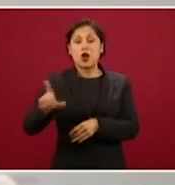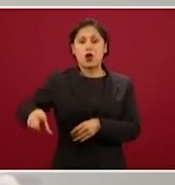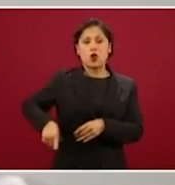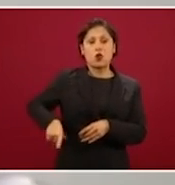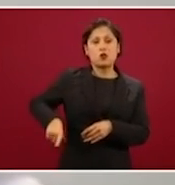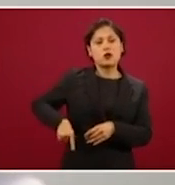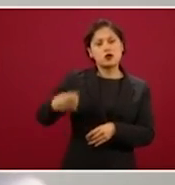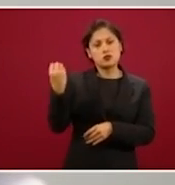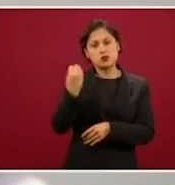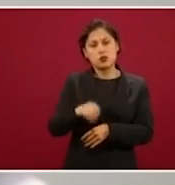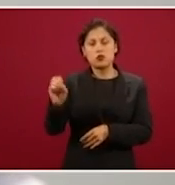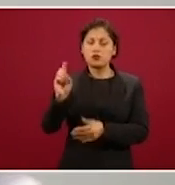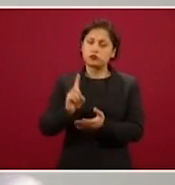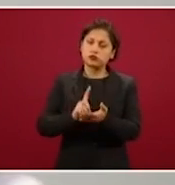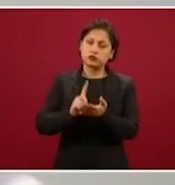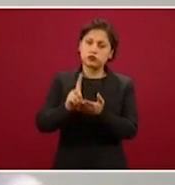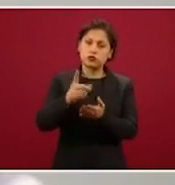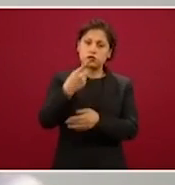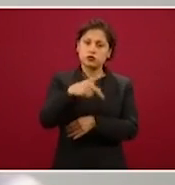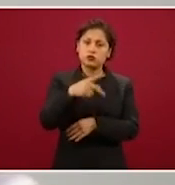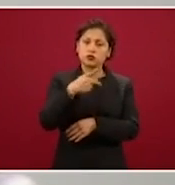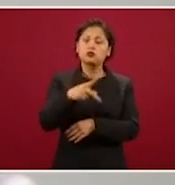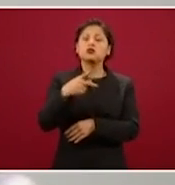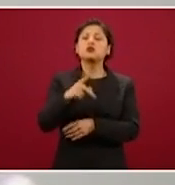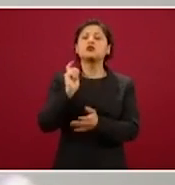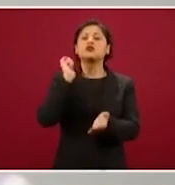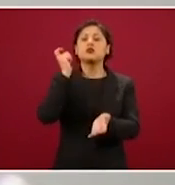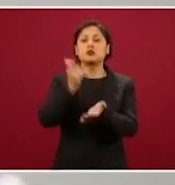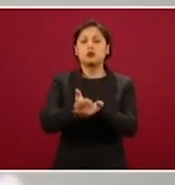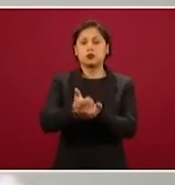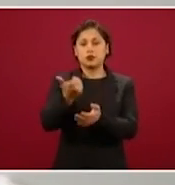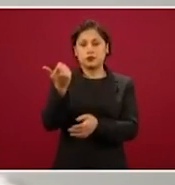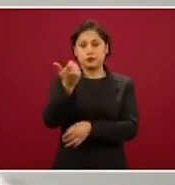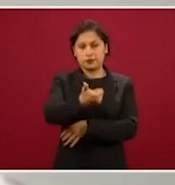mestizo, a partir de los 68 años. Es un derecho